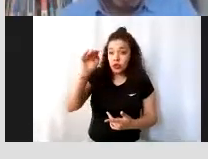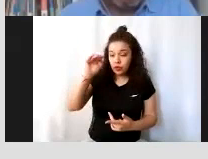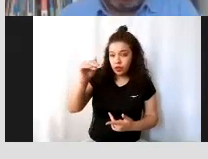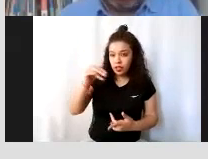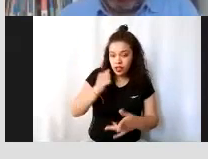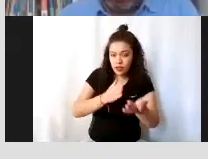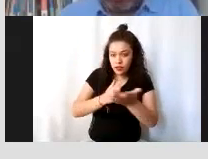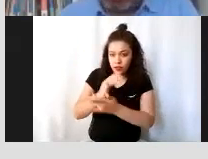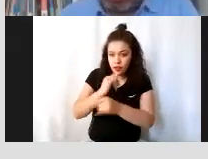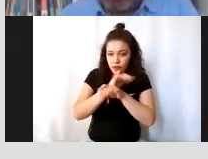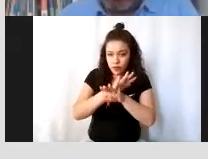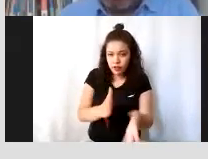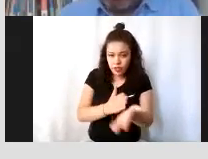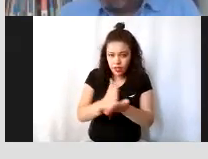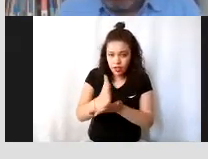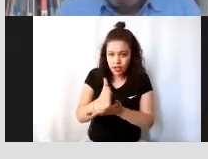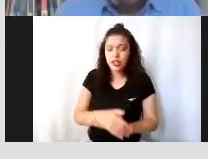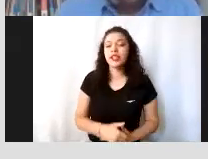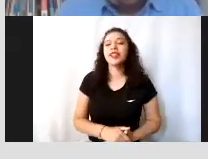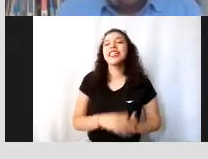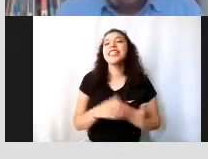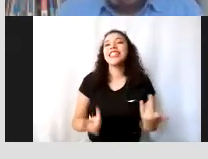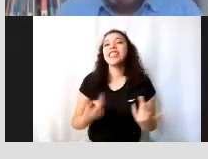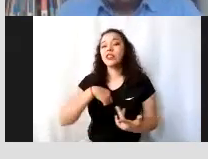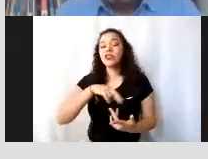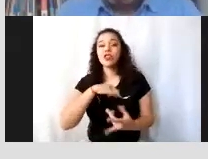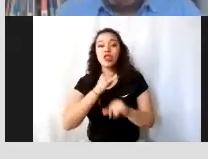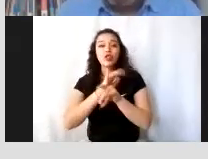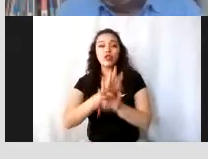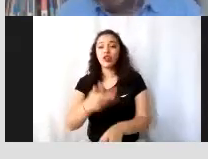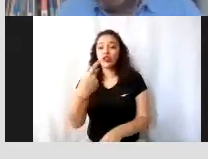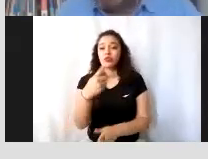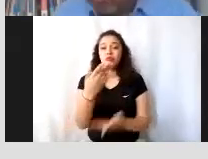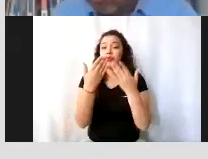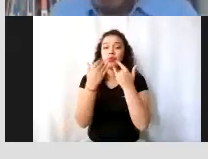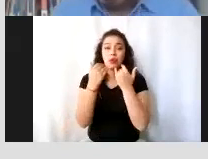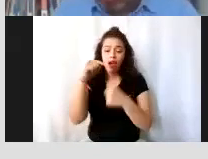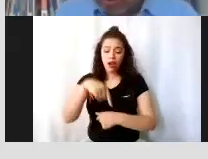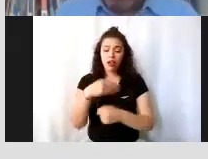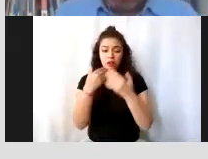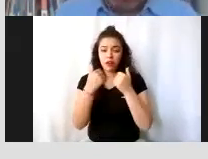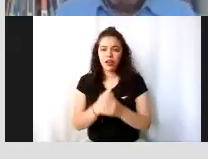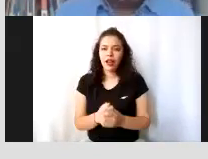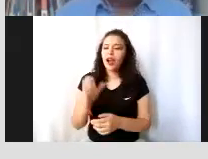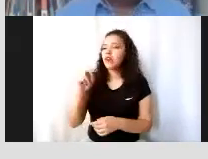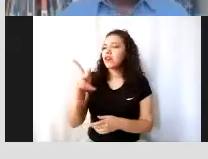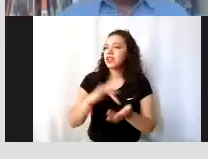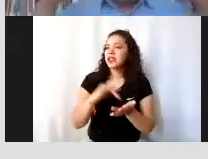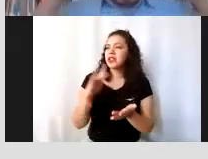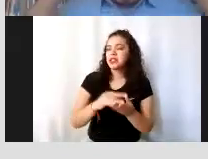acceso a tus datos personales, no tenemos ningún dato tuyo. Y yo les voy a decir, ah, ok, muchas